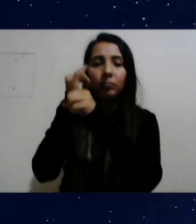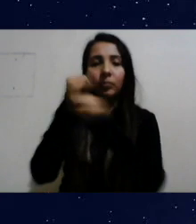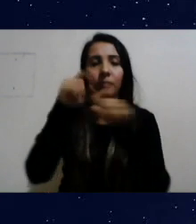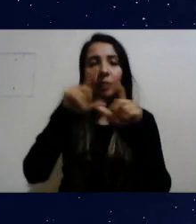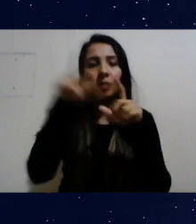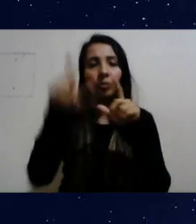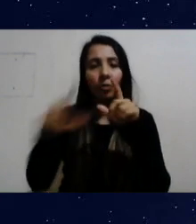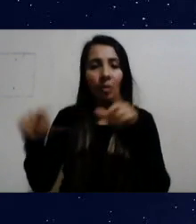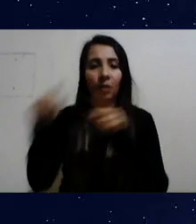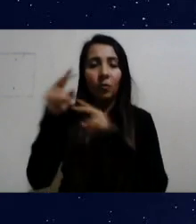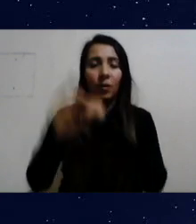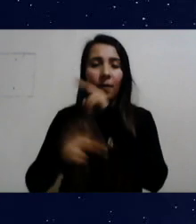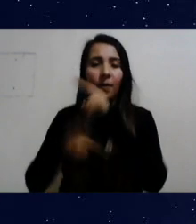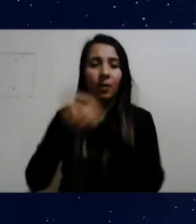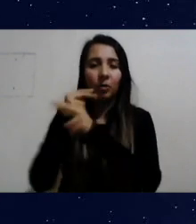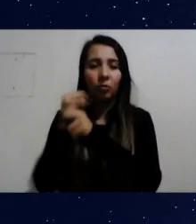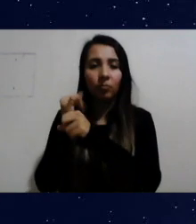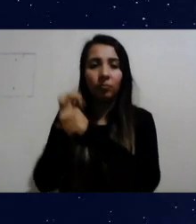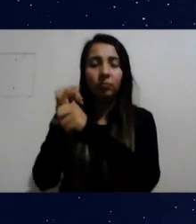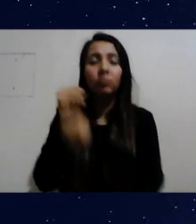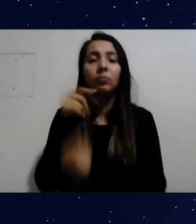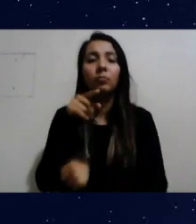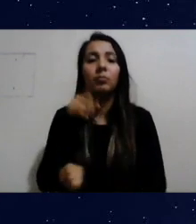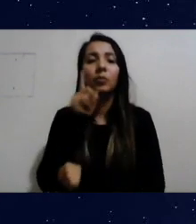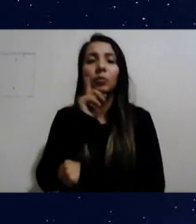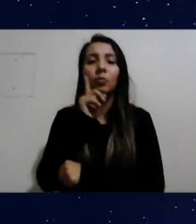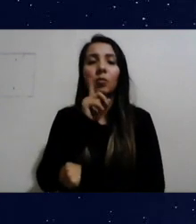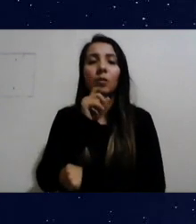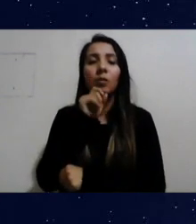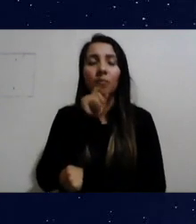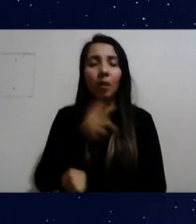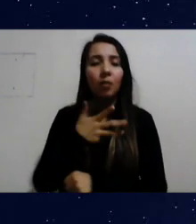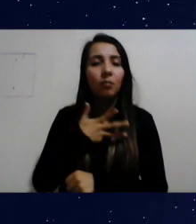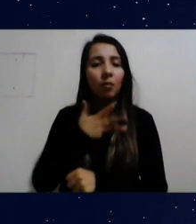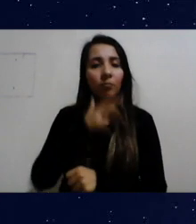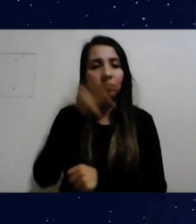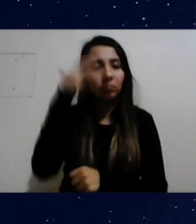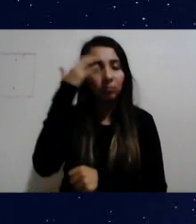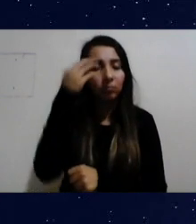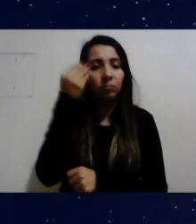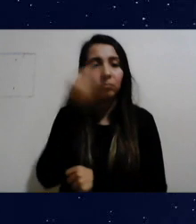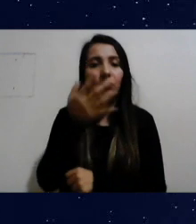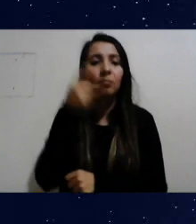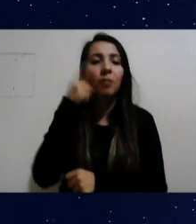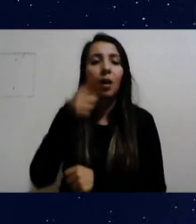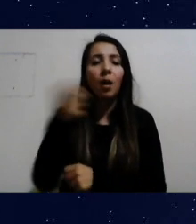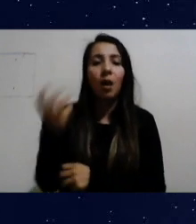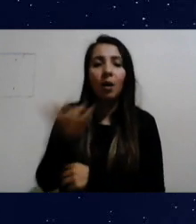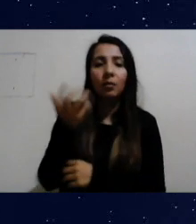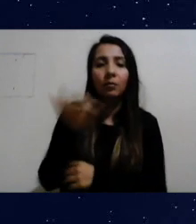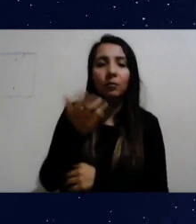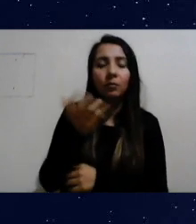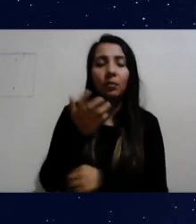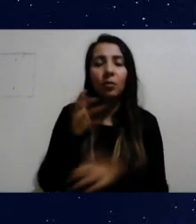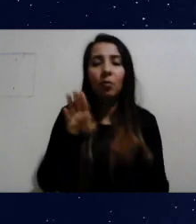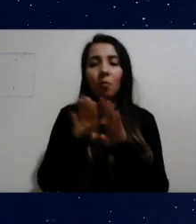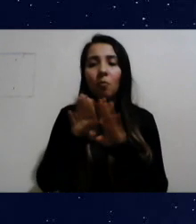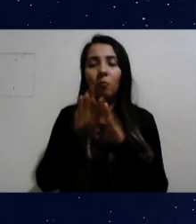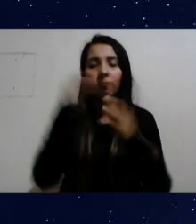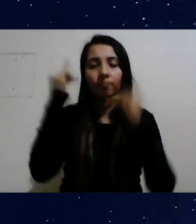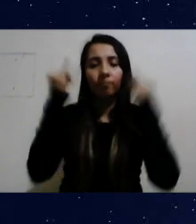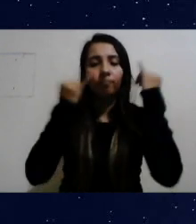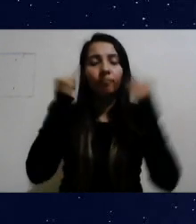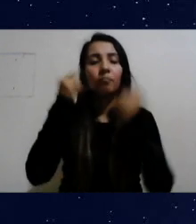el grupo de trabajo sobre astronomía ultravioleta del IAU, que tiene como objetivo fundamental elaborar una hoja de ruta para